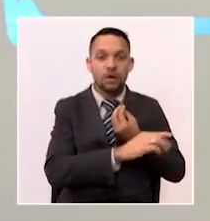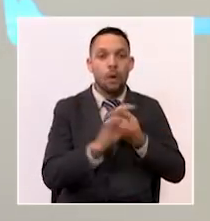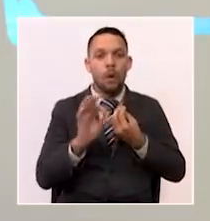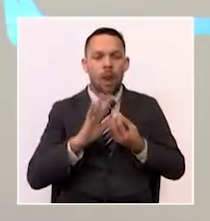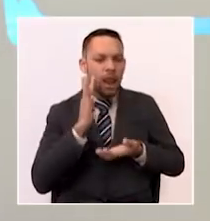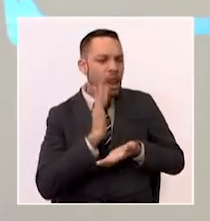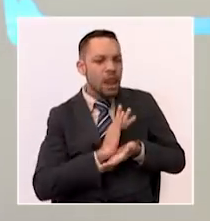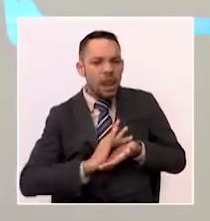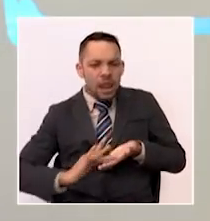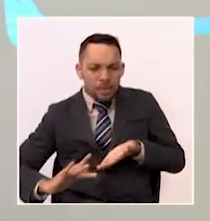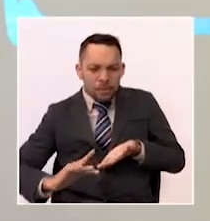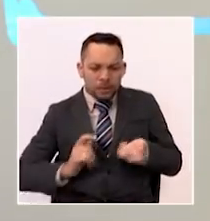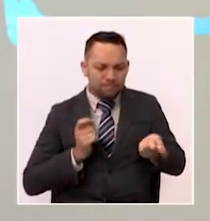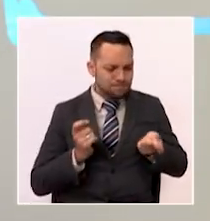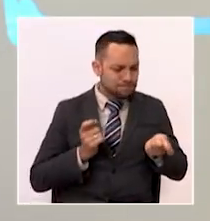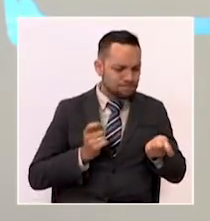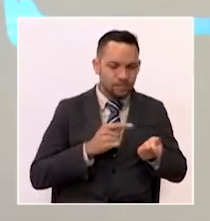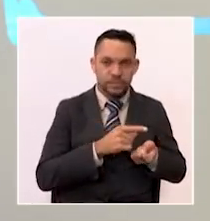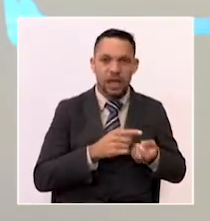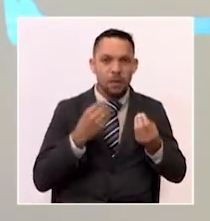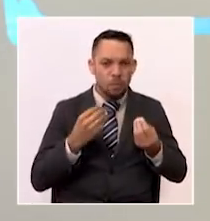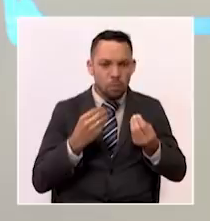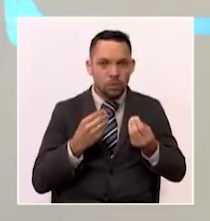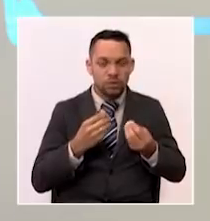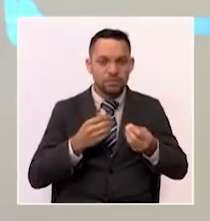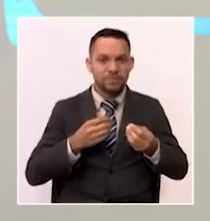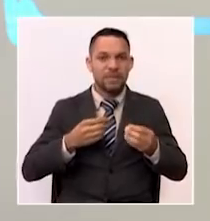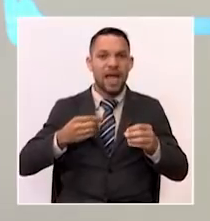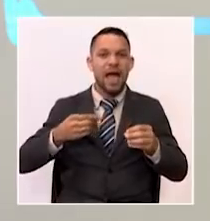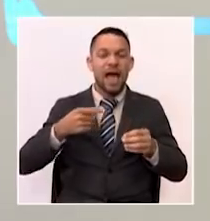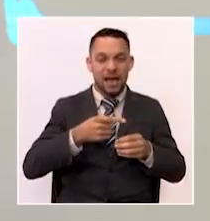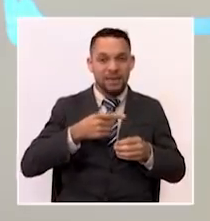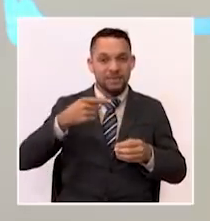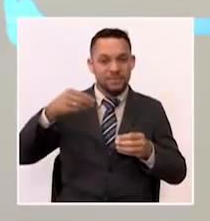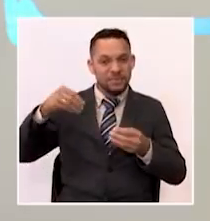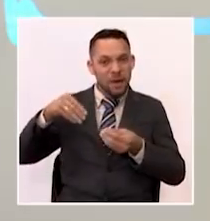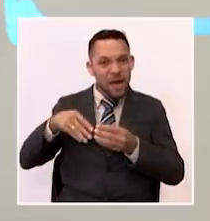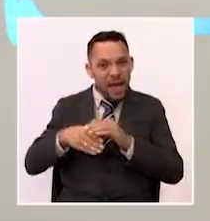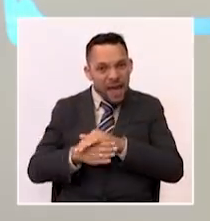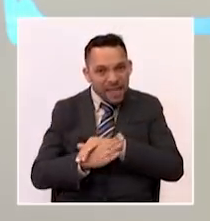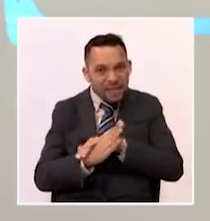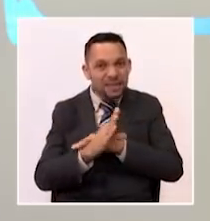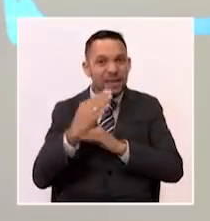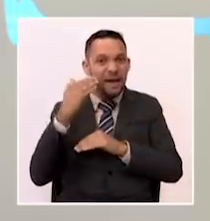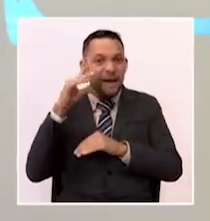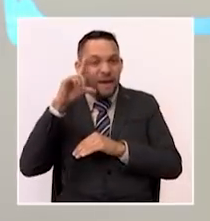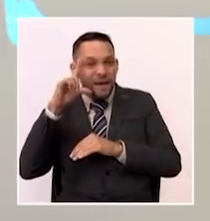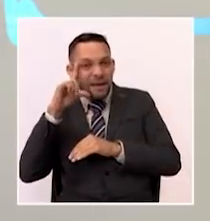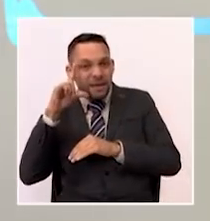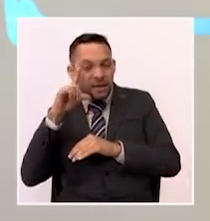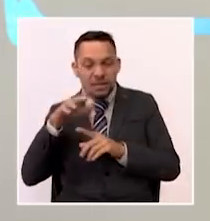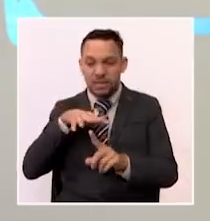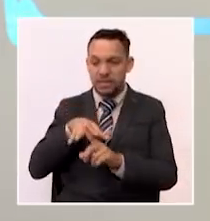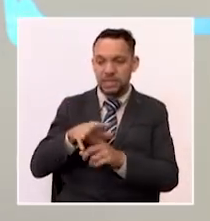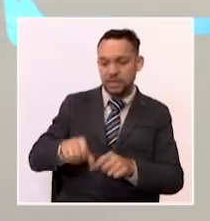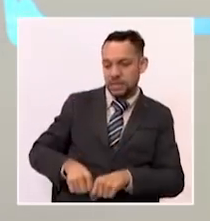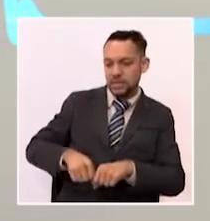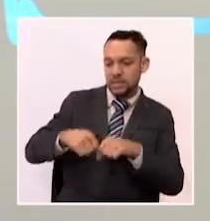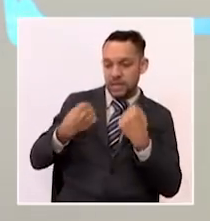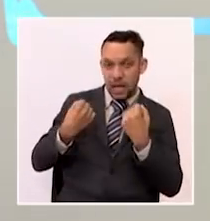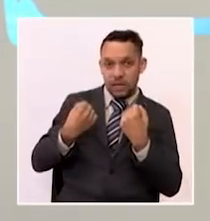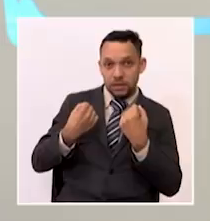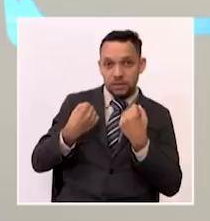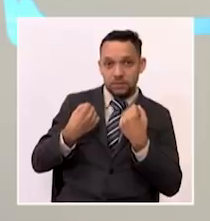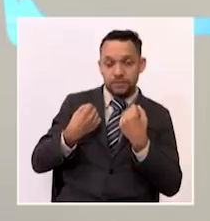Al momento de tener la relación sexual, penetran esas bacterias dentro de la vagina de la mujer y la contamina. Y lo que para él no es